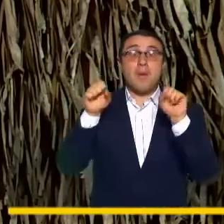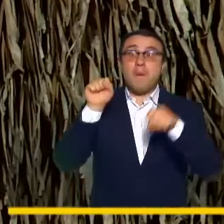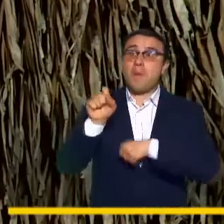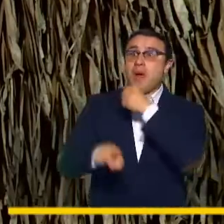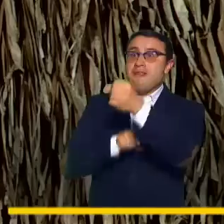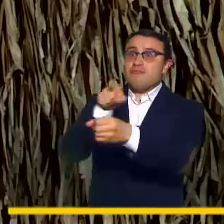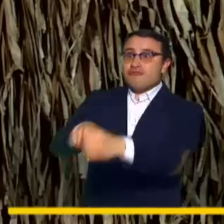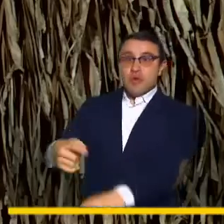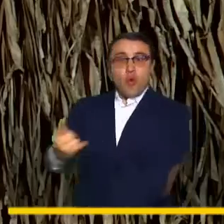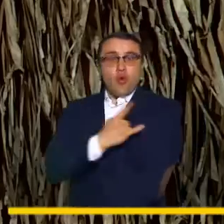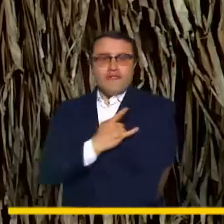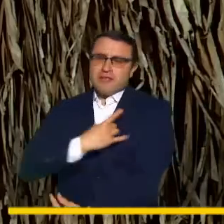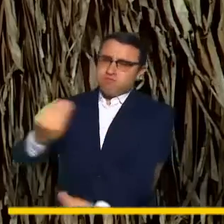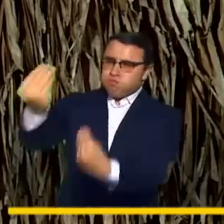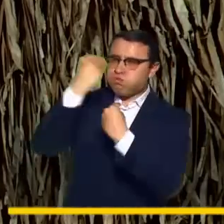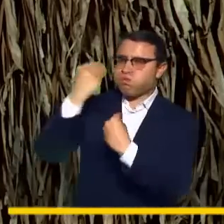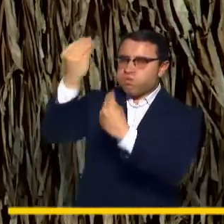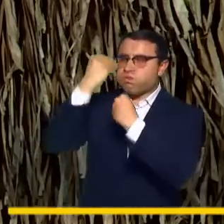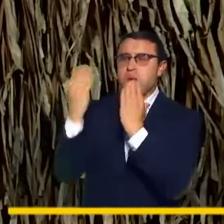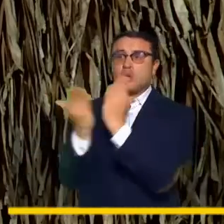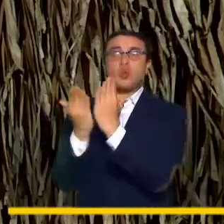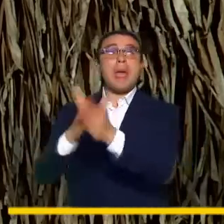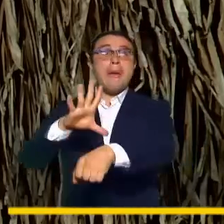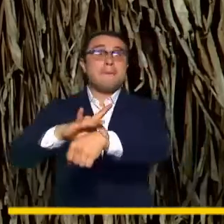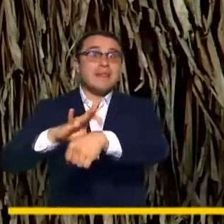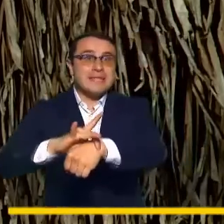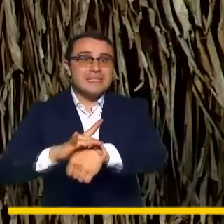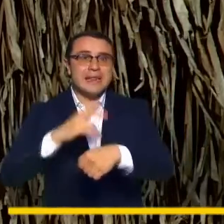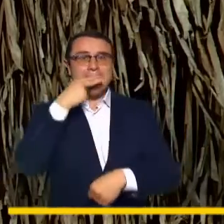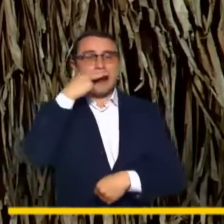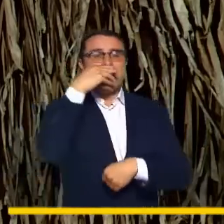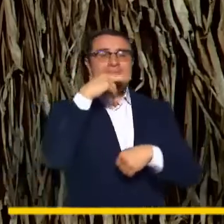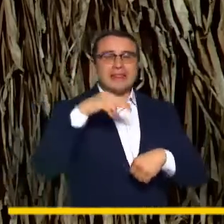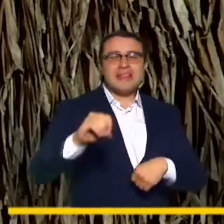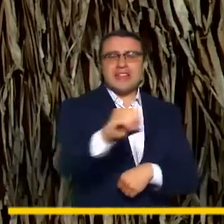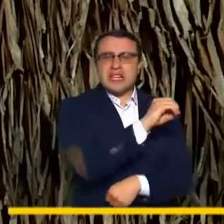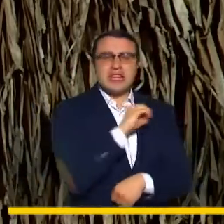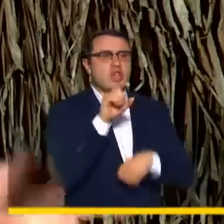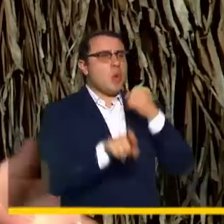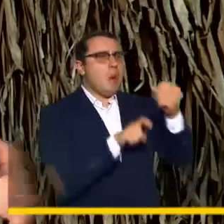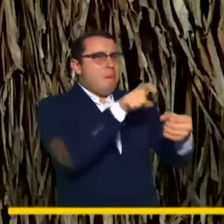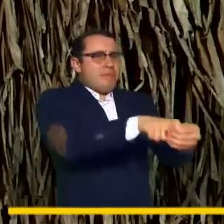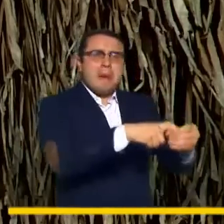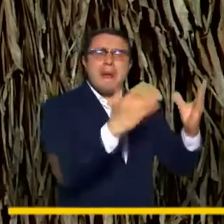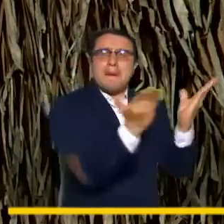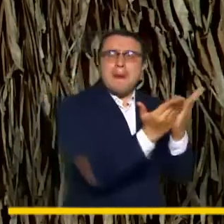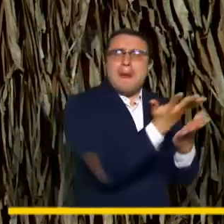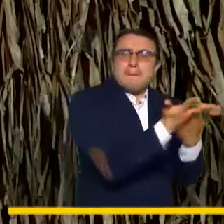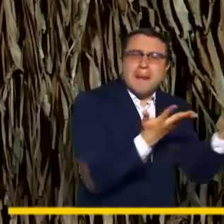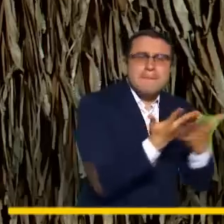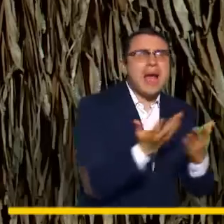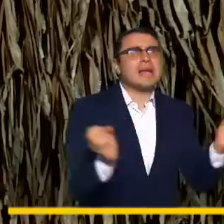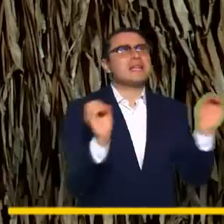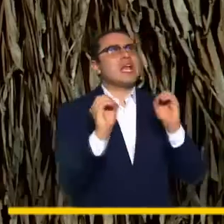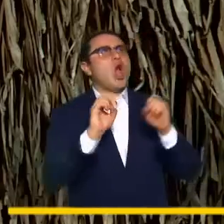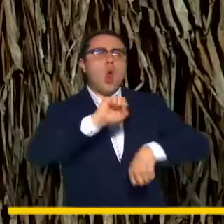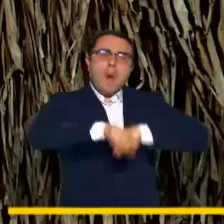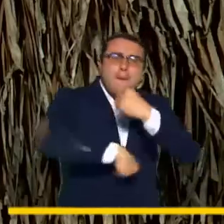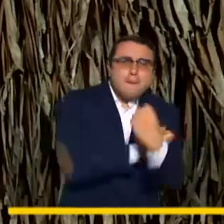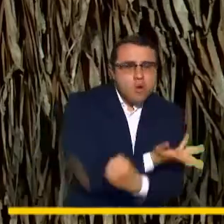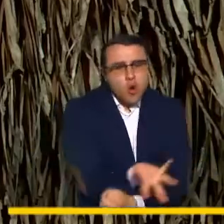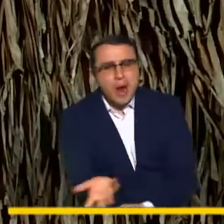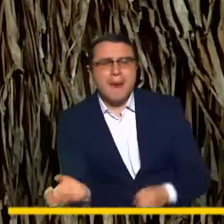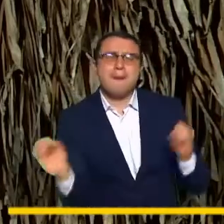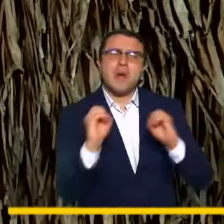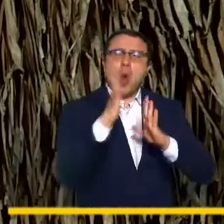ir a las universidades a estudiar medicina y los niños matemáticas o poemas o pintura o lo que